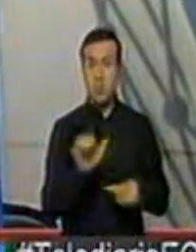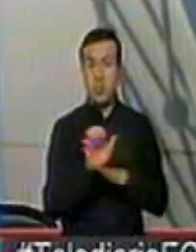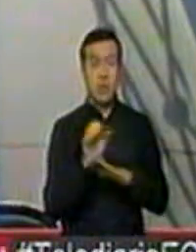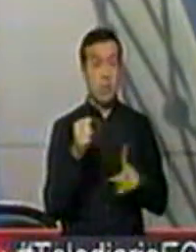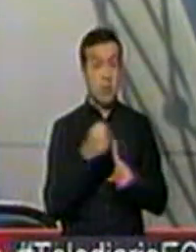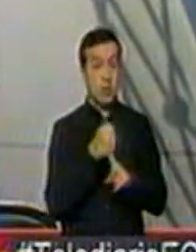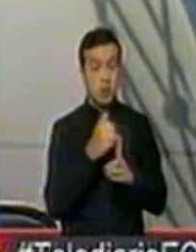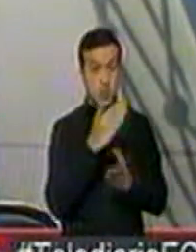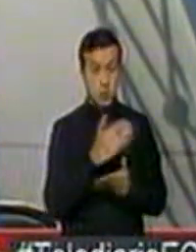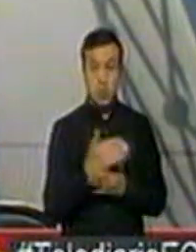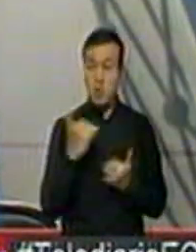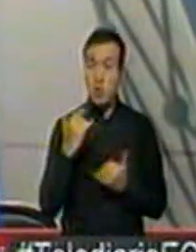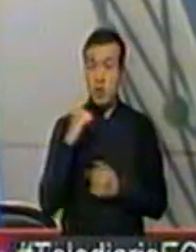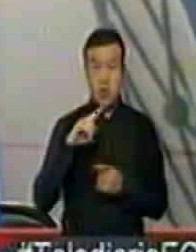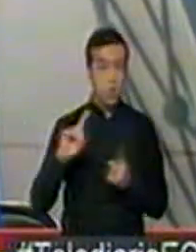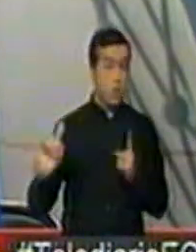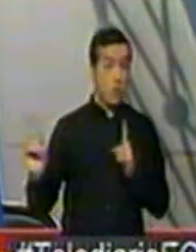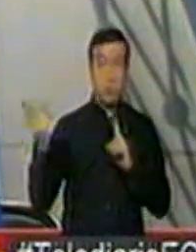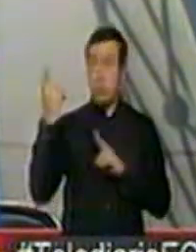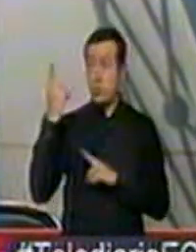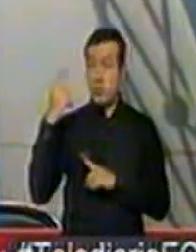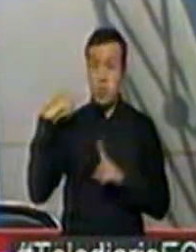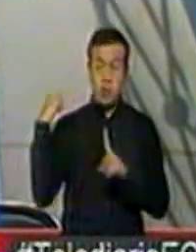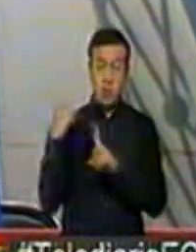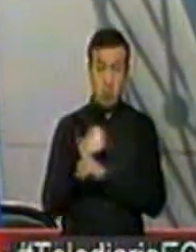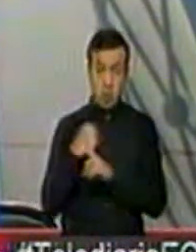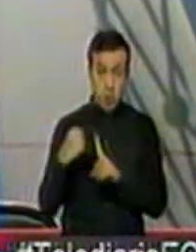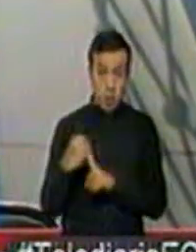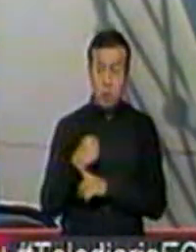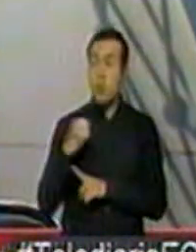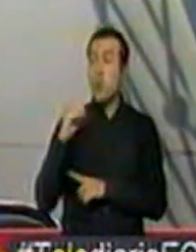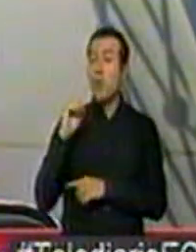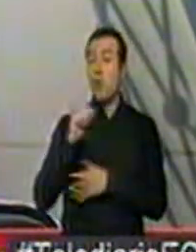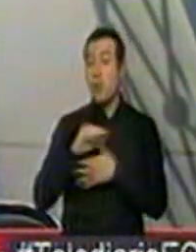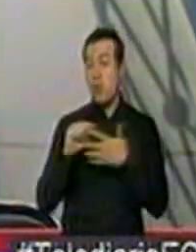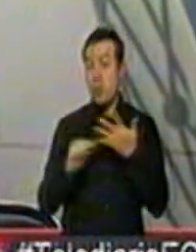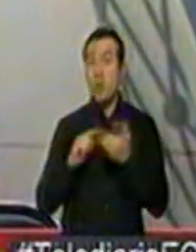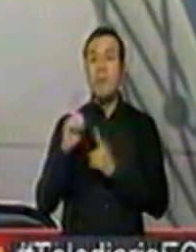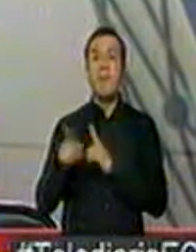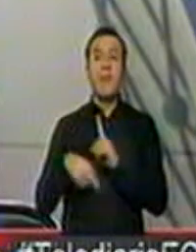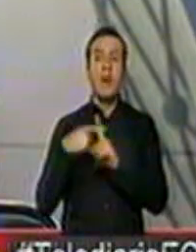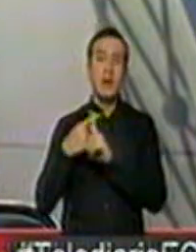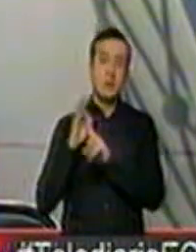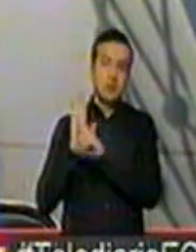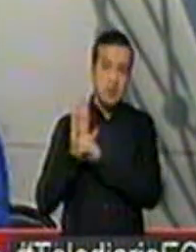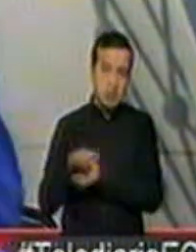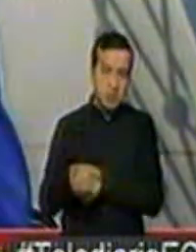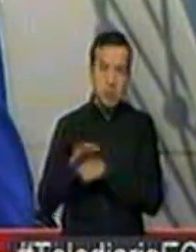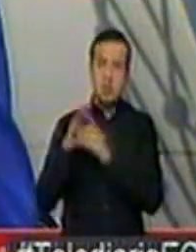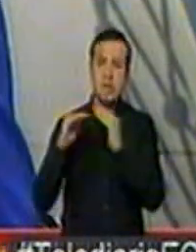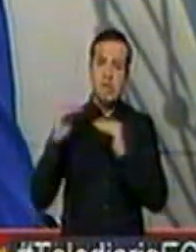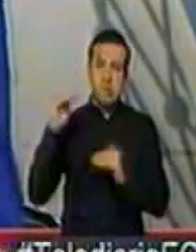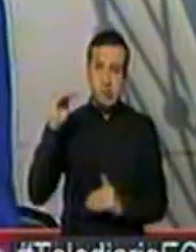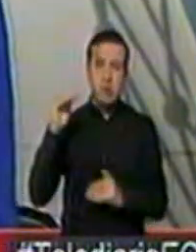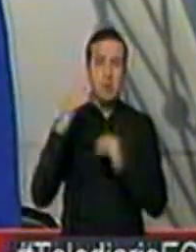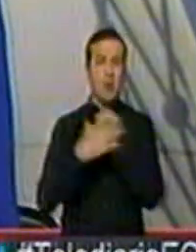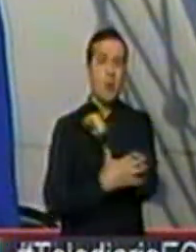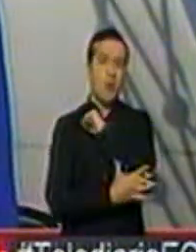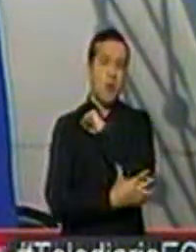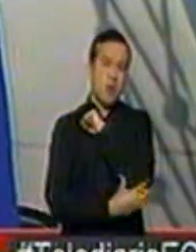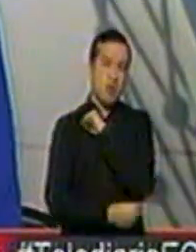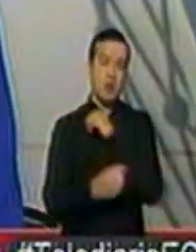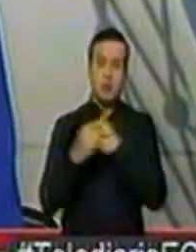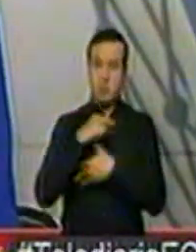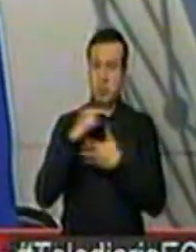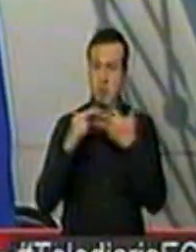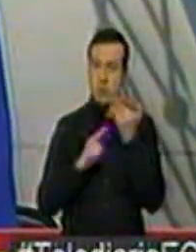que la violencia no viene dada solamente por los golpes o por estos actos específicos, sino también por la discriminación, la desigualdad, la pobreza. ¿Están